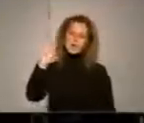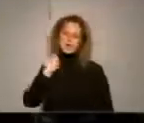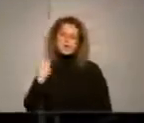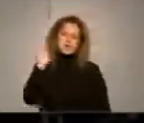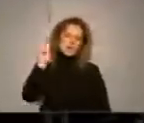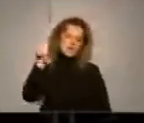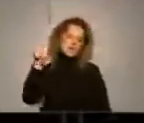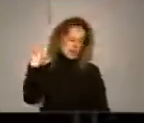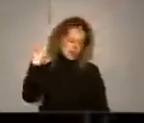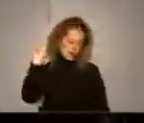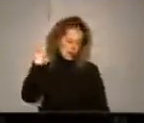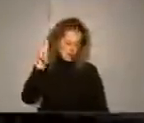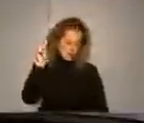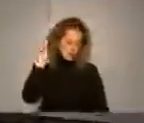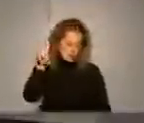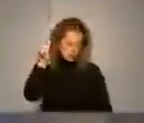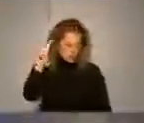Dura, dura.